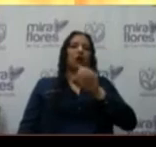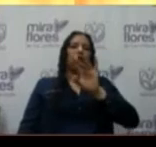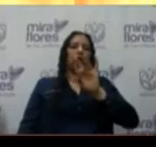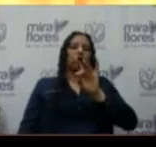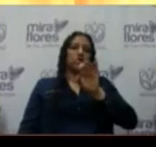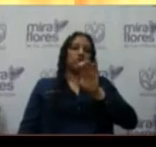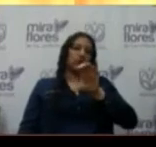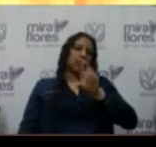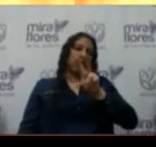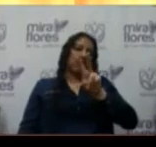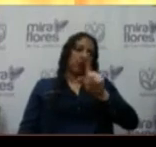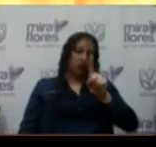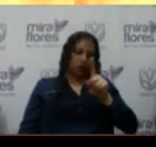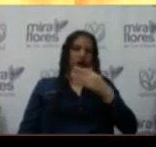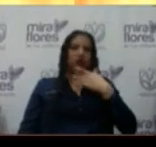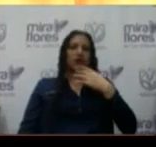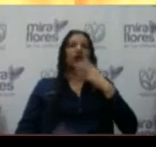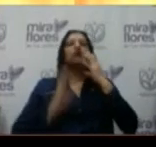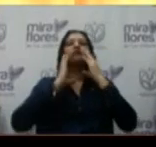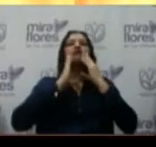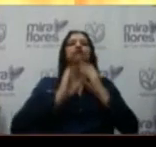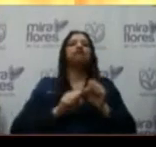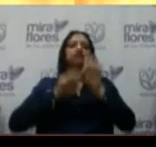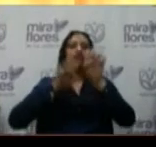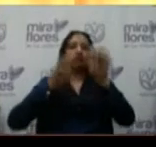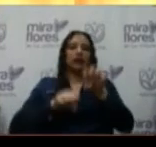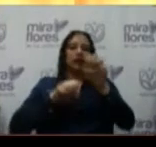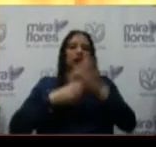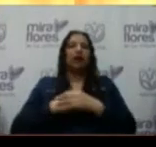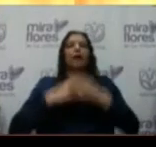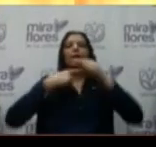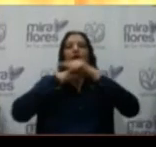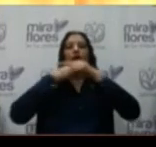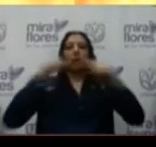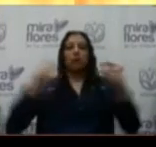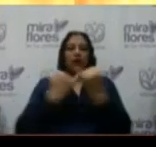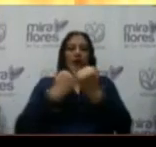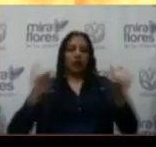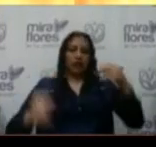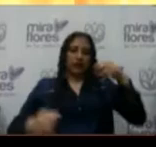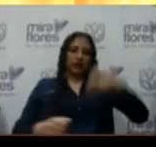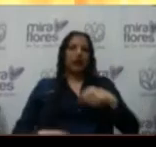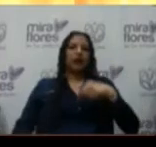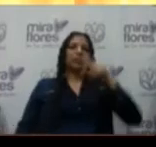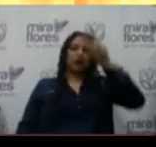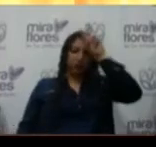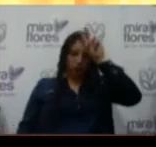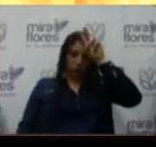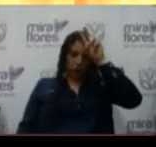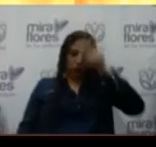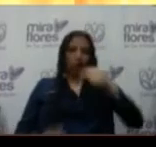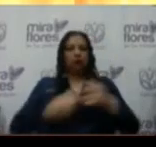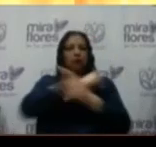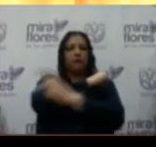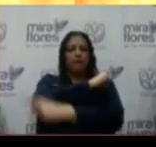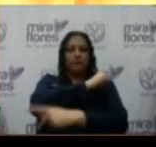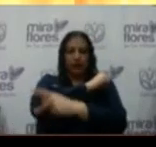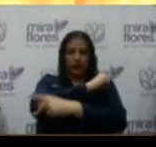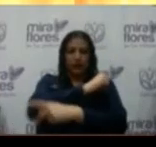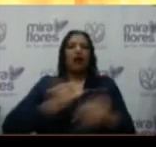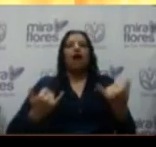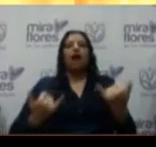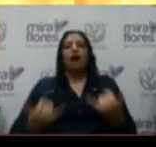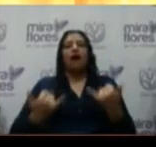gran libertador Don José de San Martín proclamó la independencia y libertad del Perú como nación.